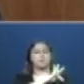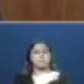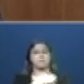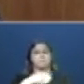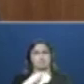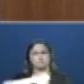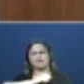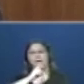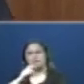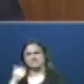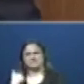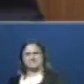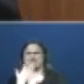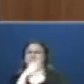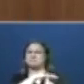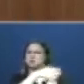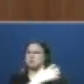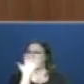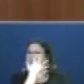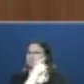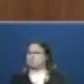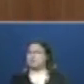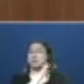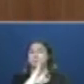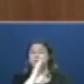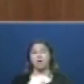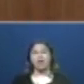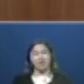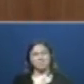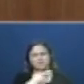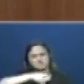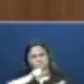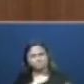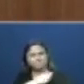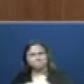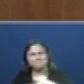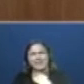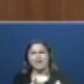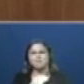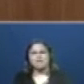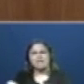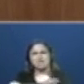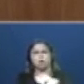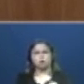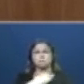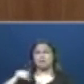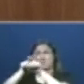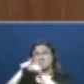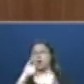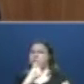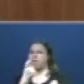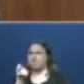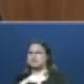España pero mientras la necesidad de Acceder al crédito sigue siendo acuciante Para nuestras empresas